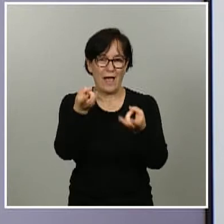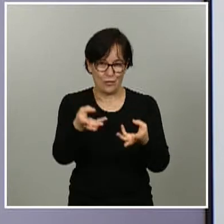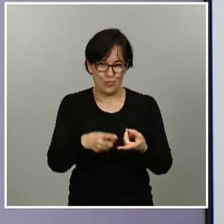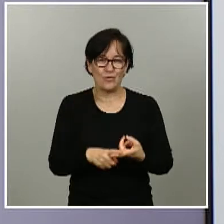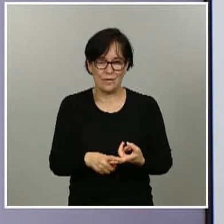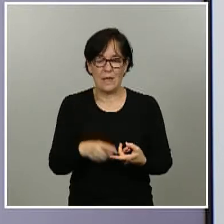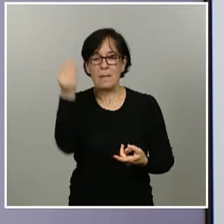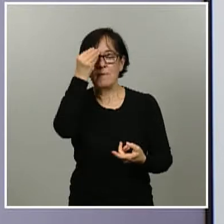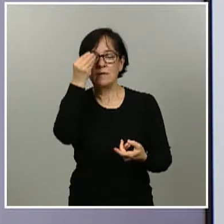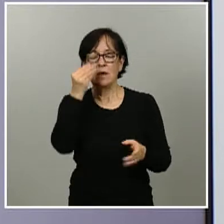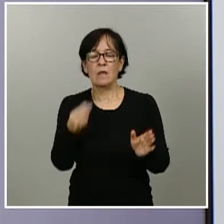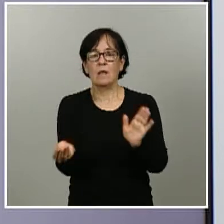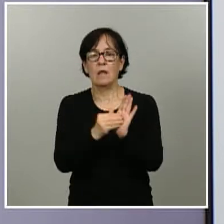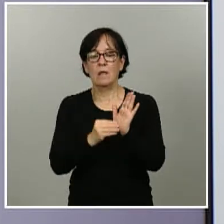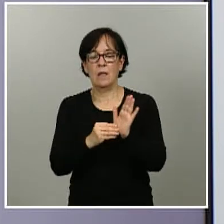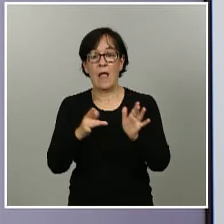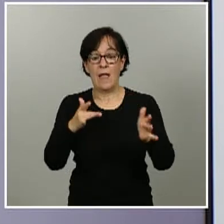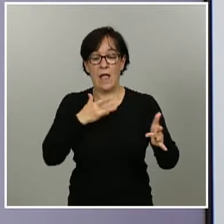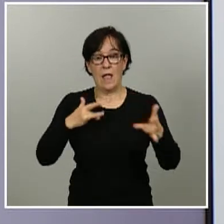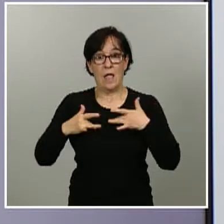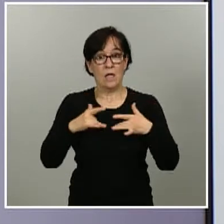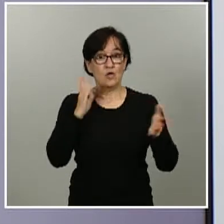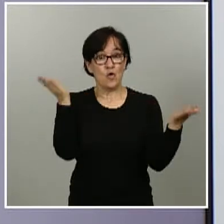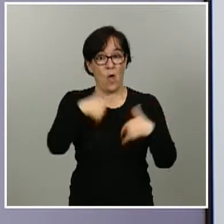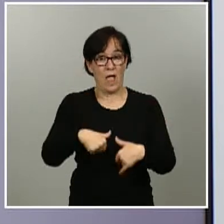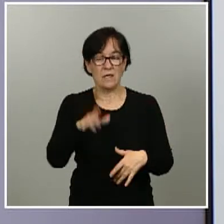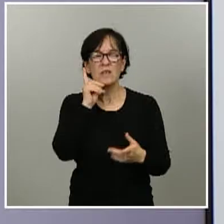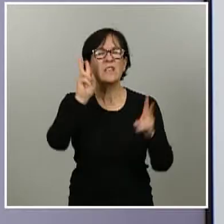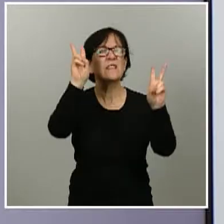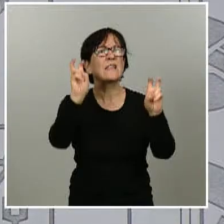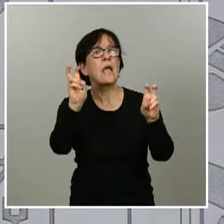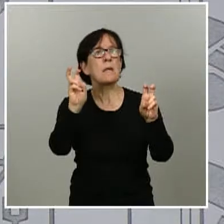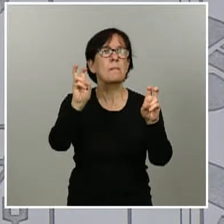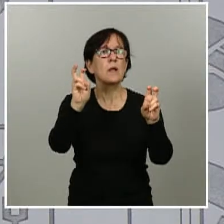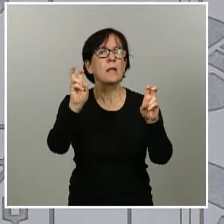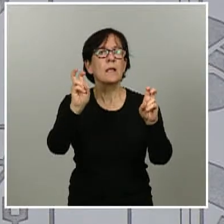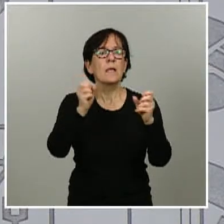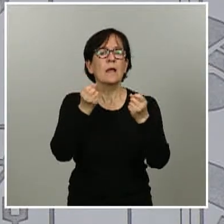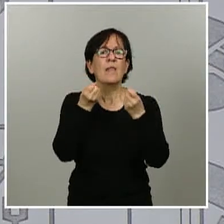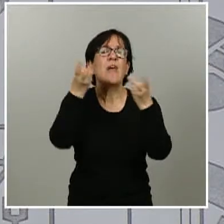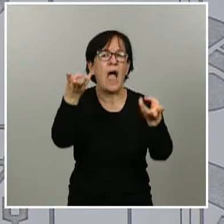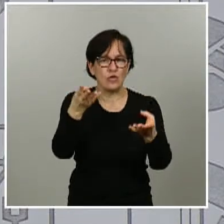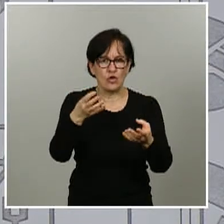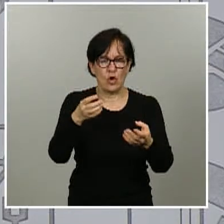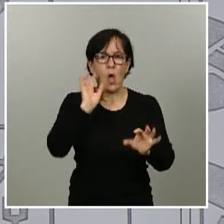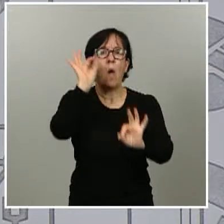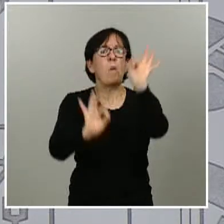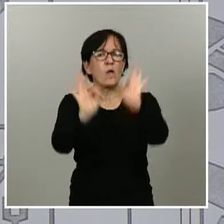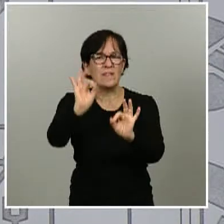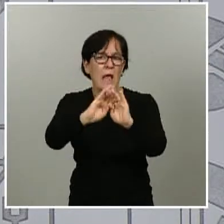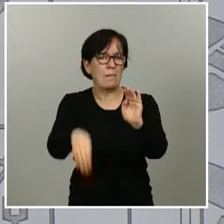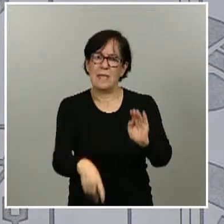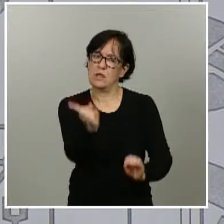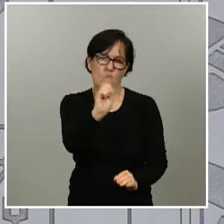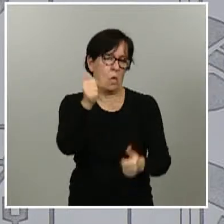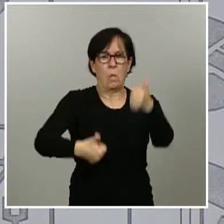pensando que introducirlos con los asintomáticos. Esto no es una cuestión de tener menos datos, menos porcentajes. Seguimos teniendo,